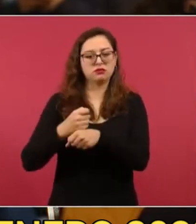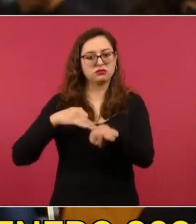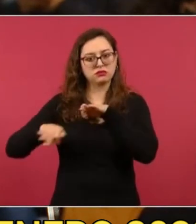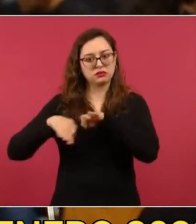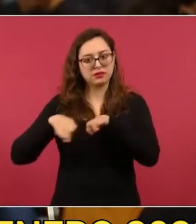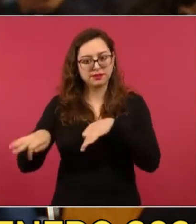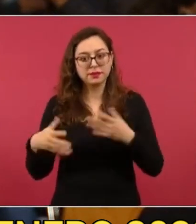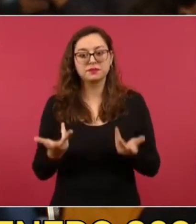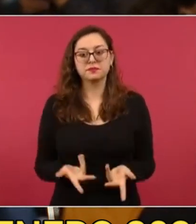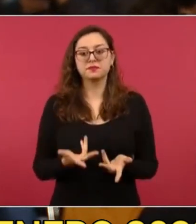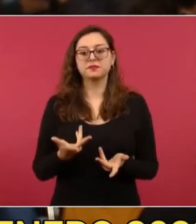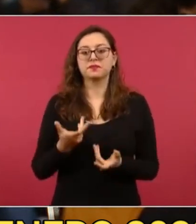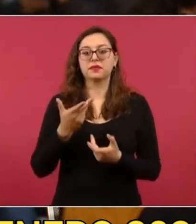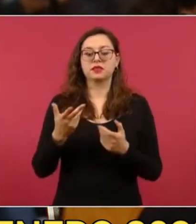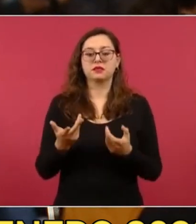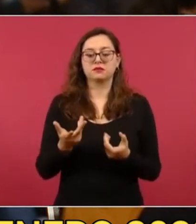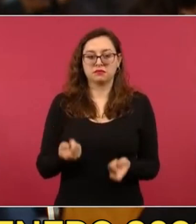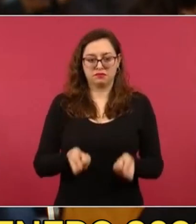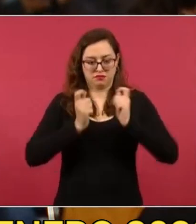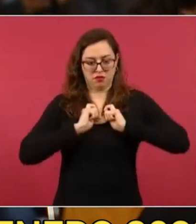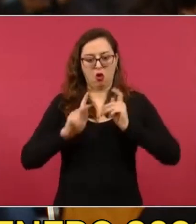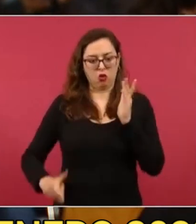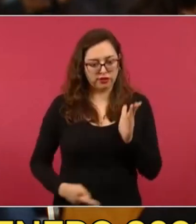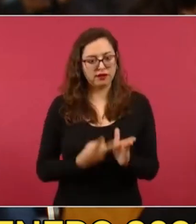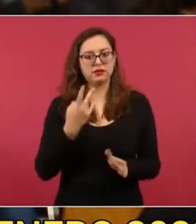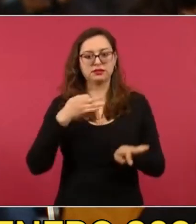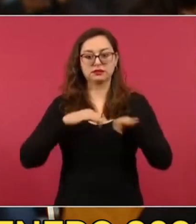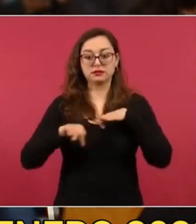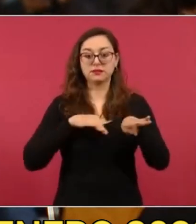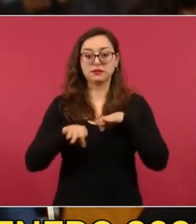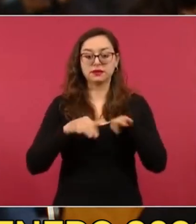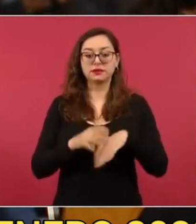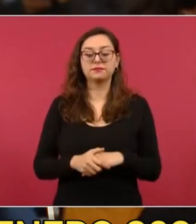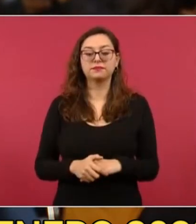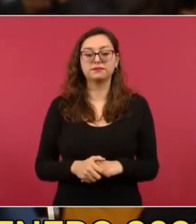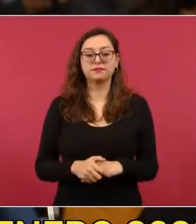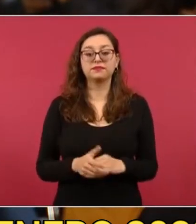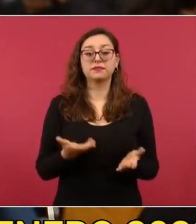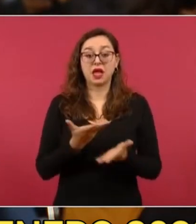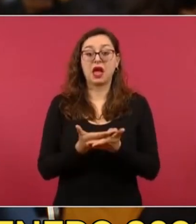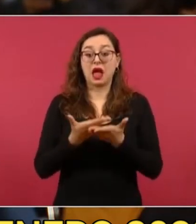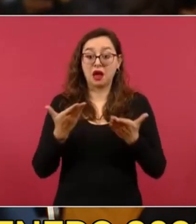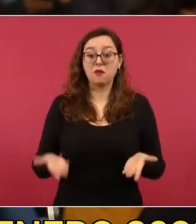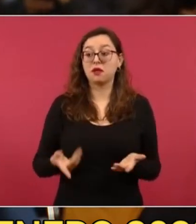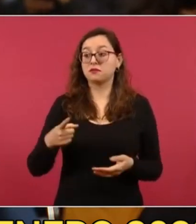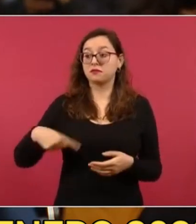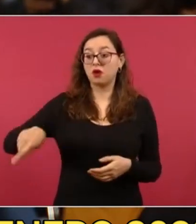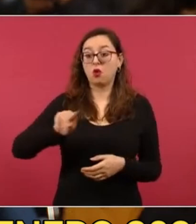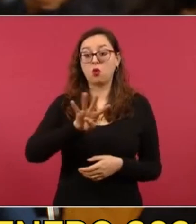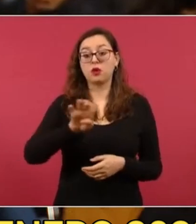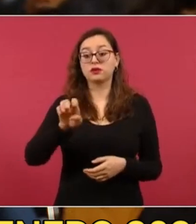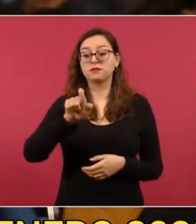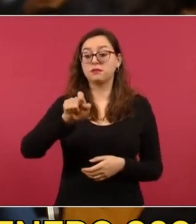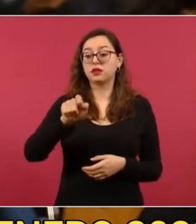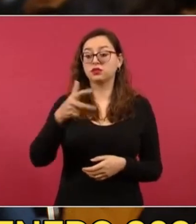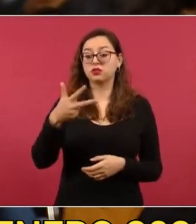pues reinstalación de sus puestos, ¿no? En este caso, actualmente pues persisten en la lucha